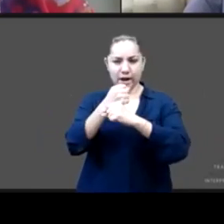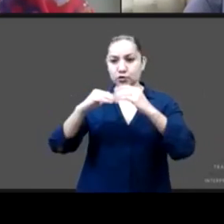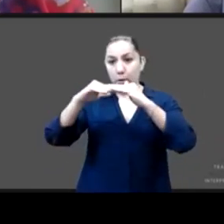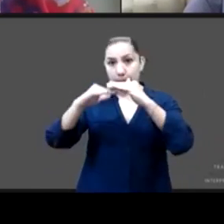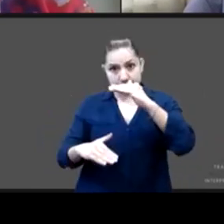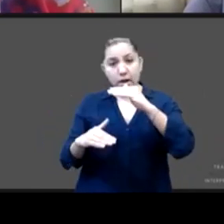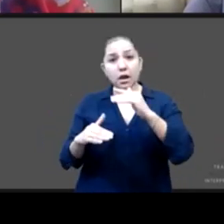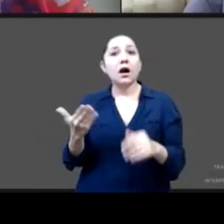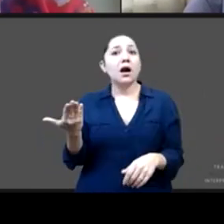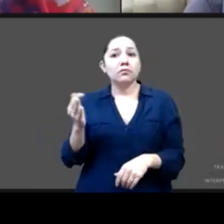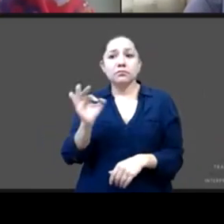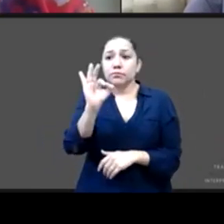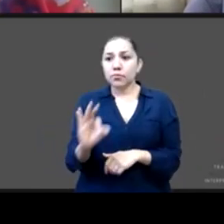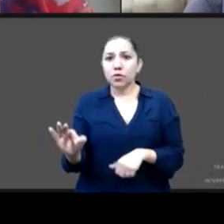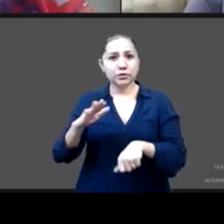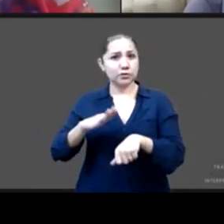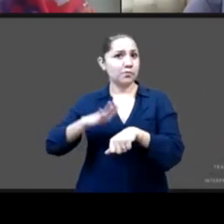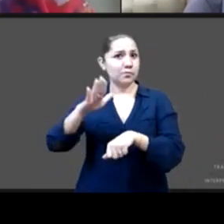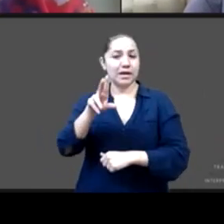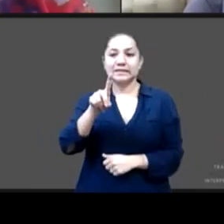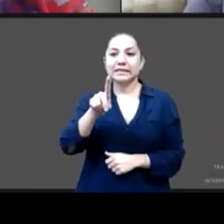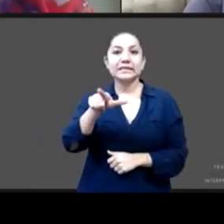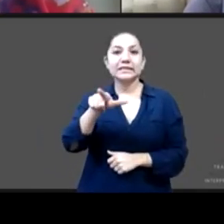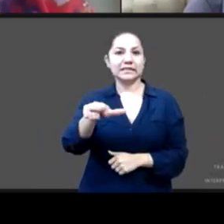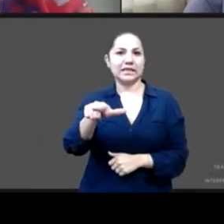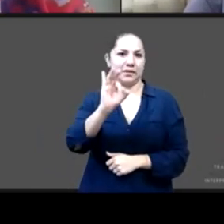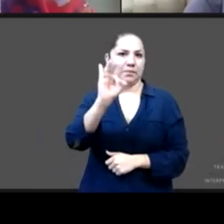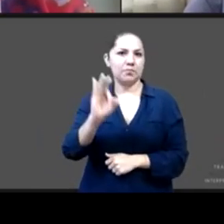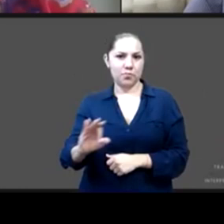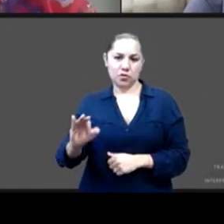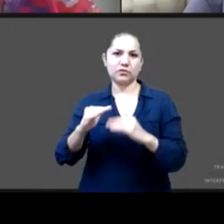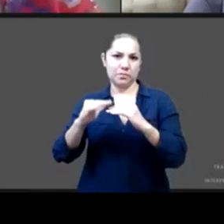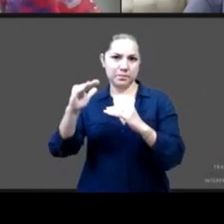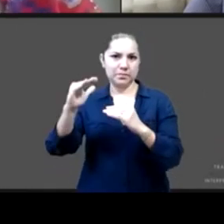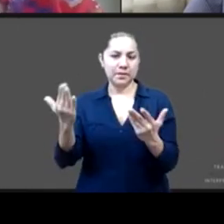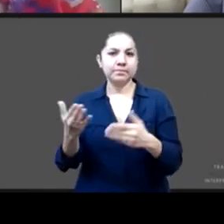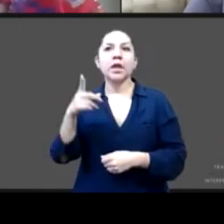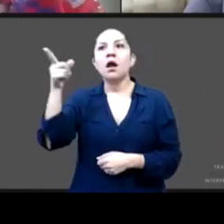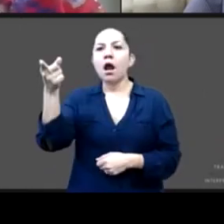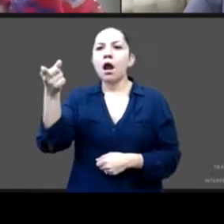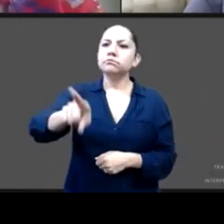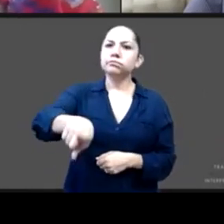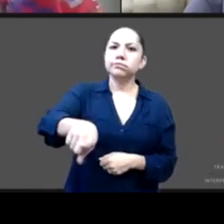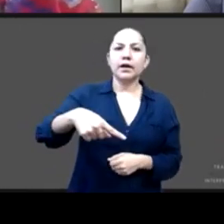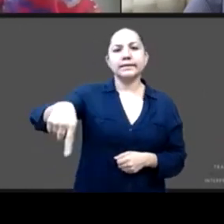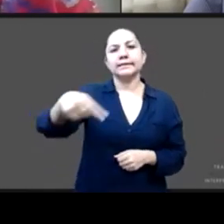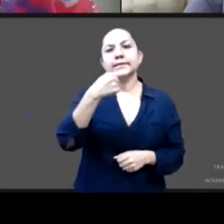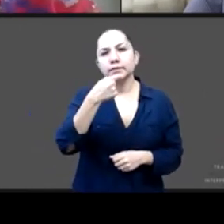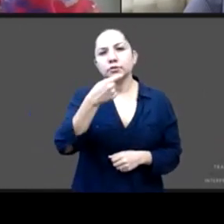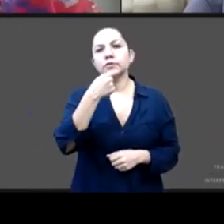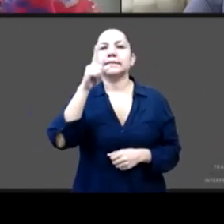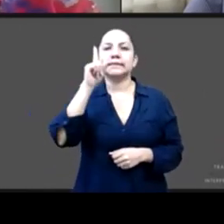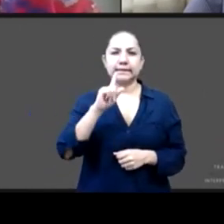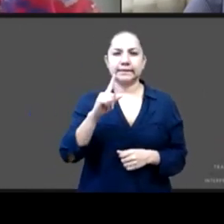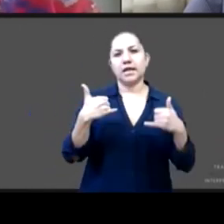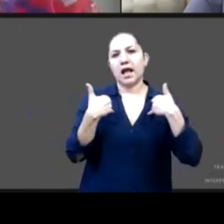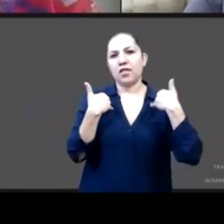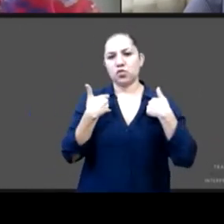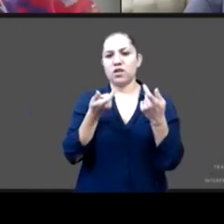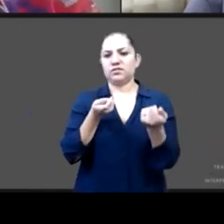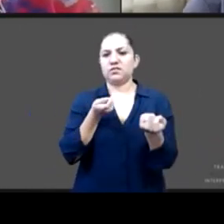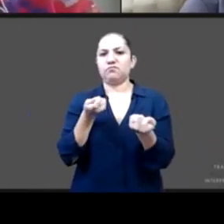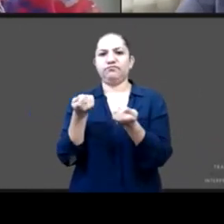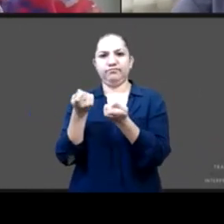trata, en donde son víctimas niños, niñas o adolescentes. Hay una